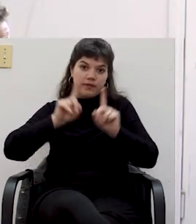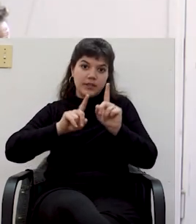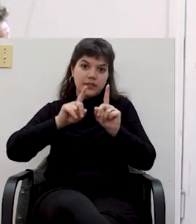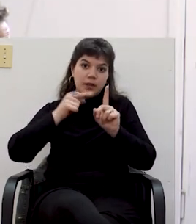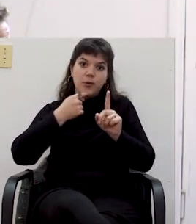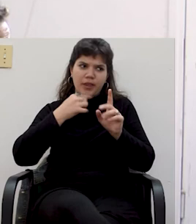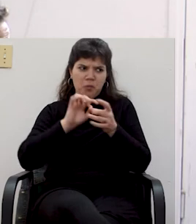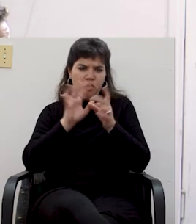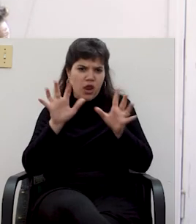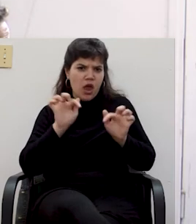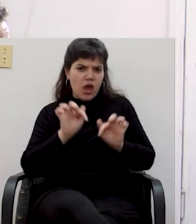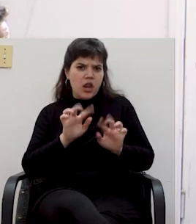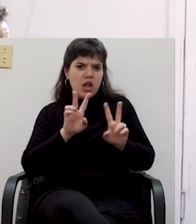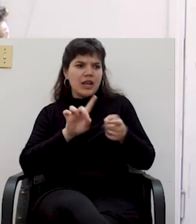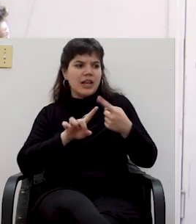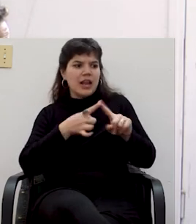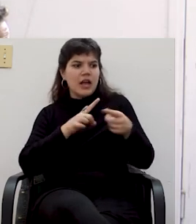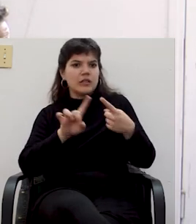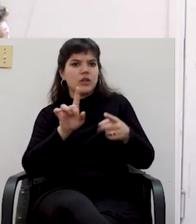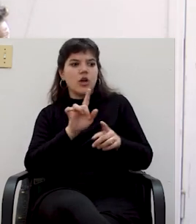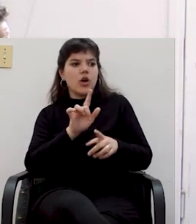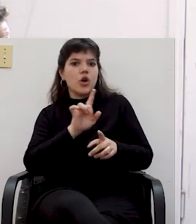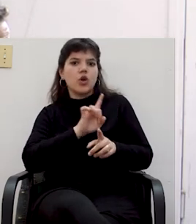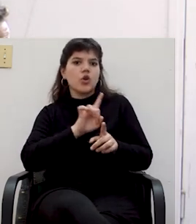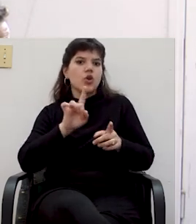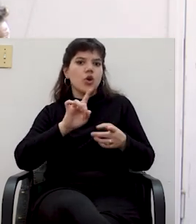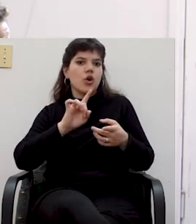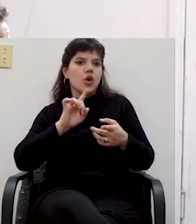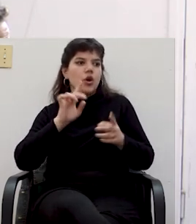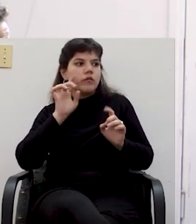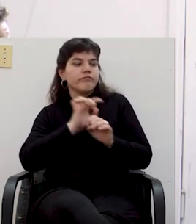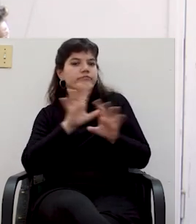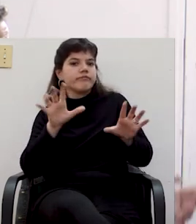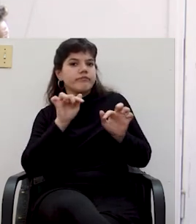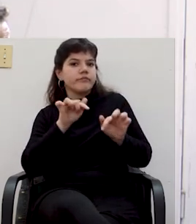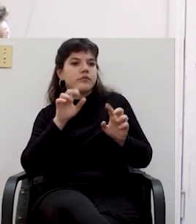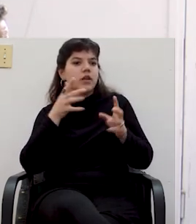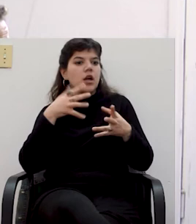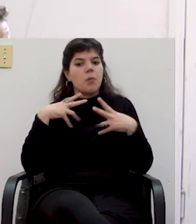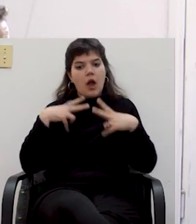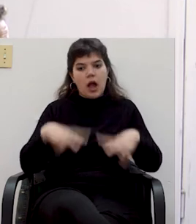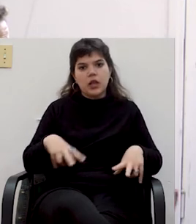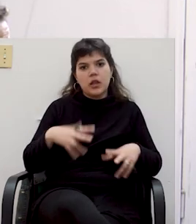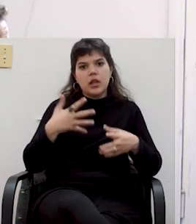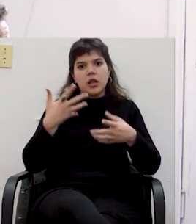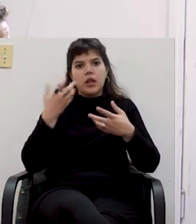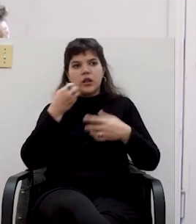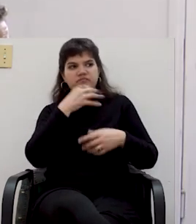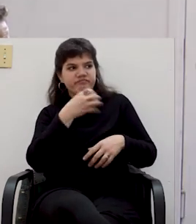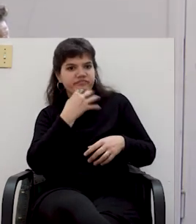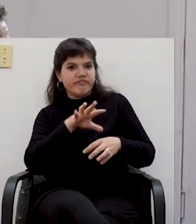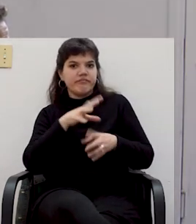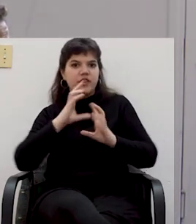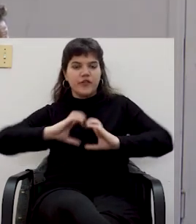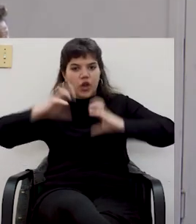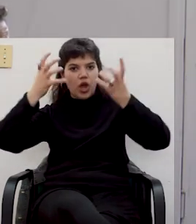a la no admisibilidad de comportamientos humillantes, violentos, de acoso